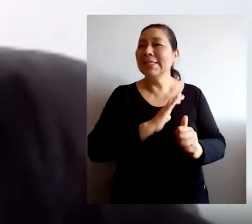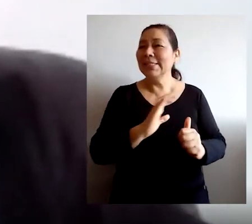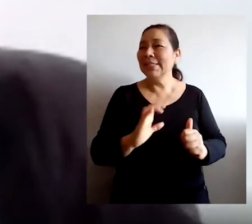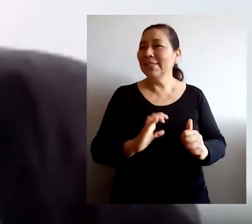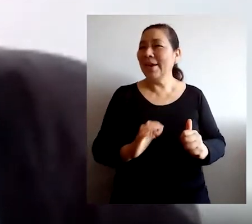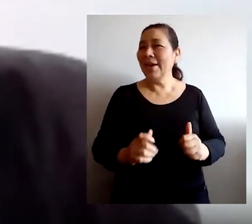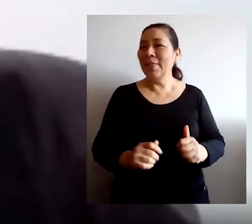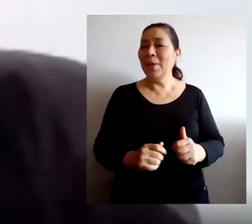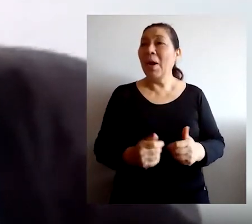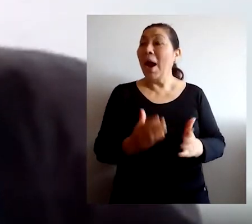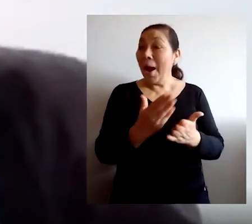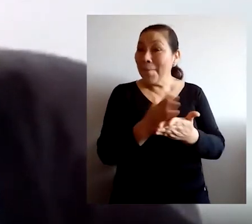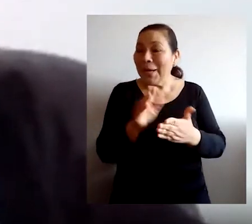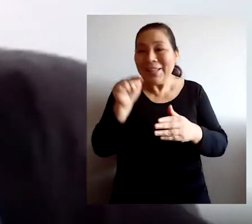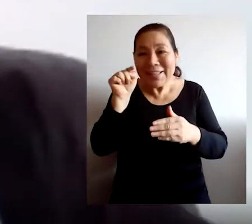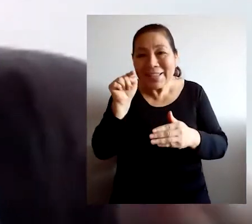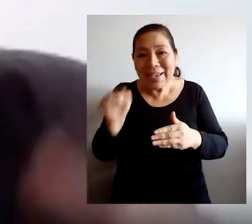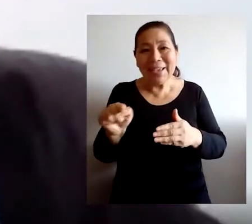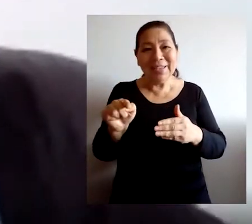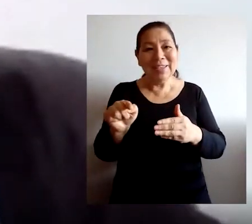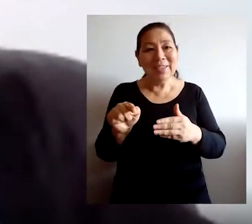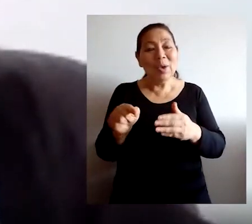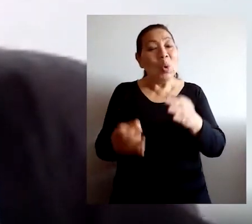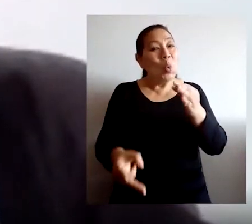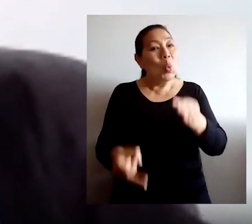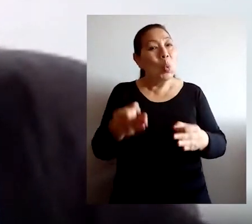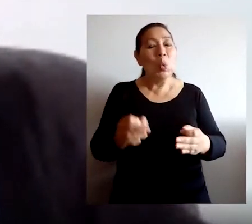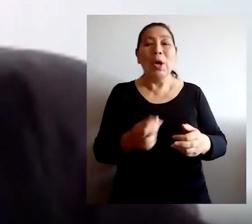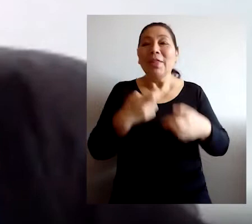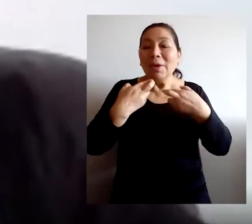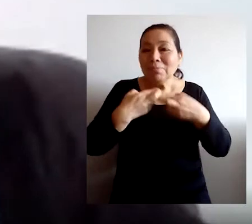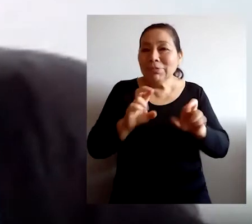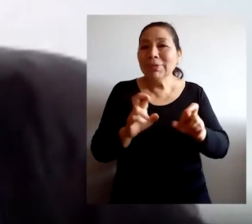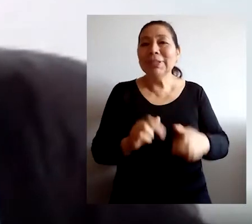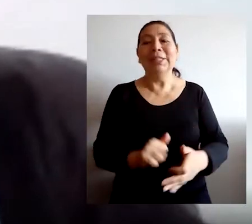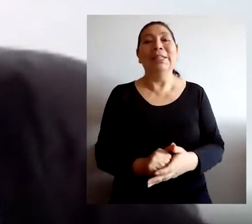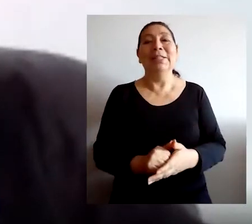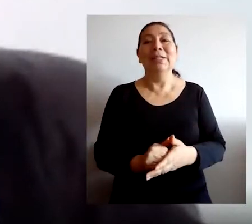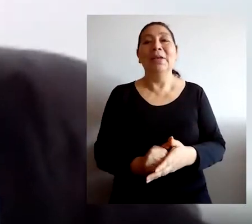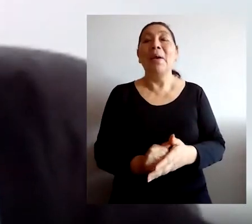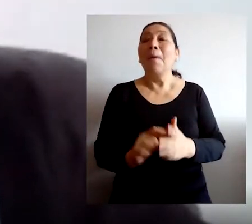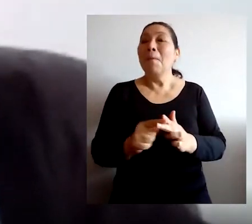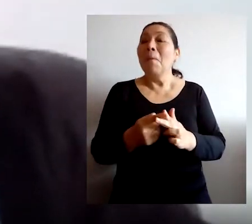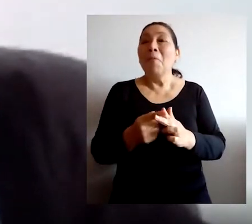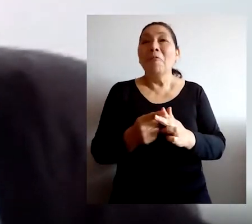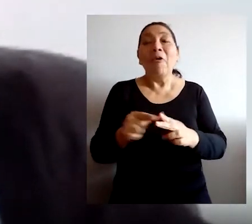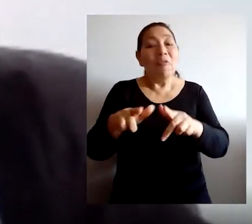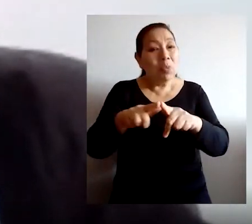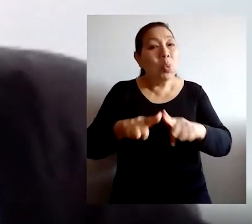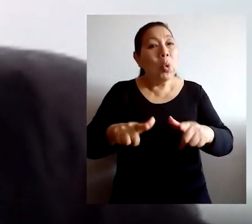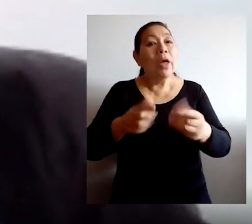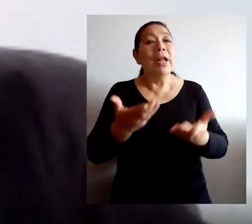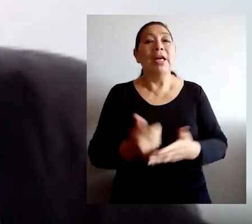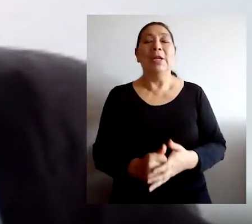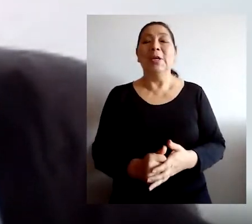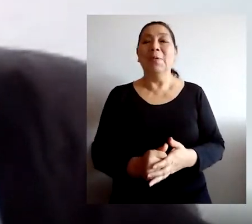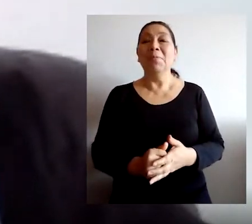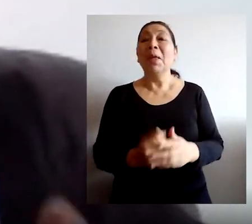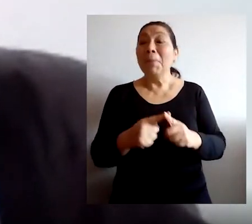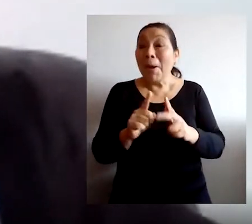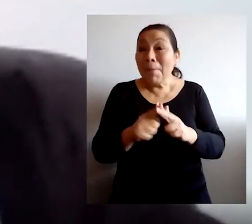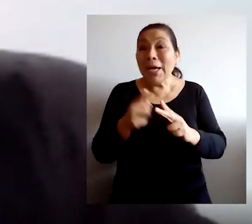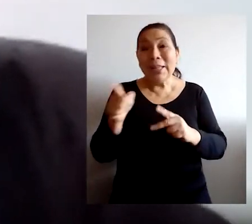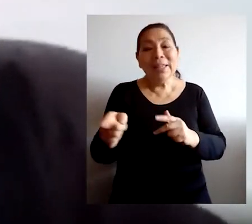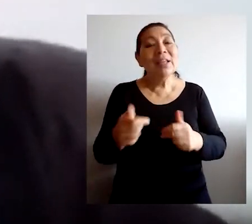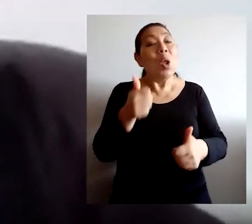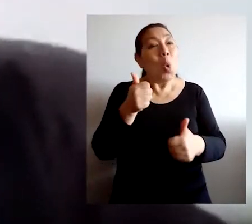Estado. A partir de ahí hubo una cosa juzgada, un pronunciamiento en dicho fuero ordinario, y a